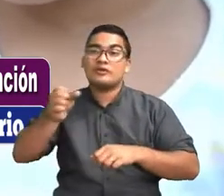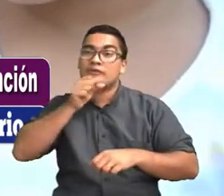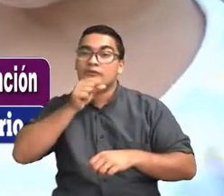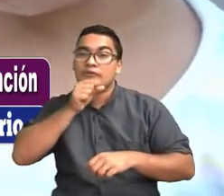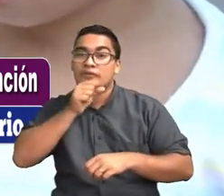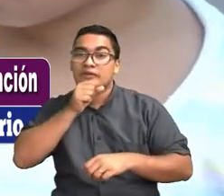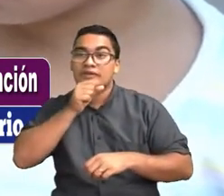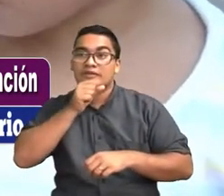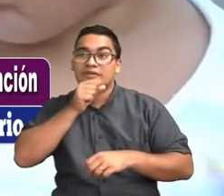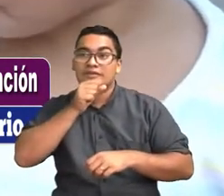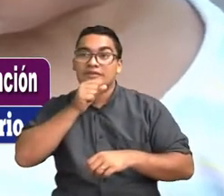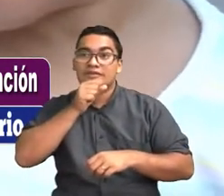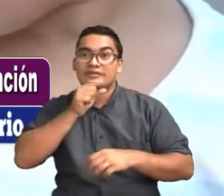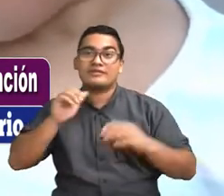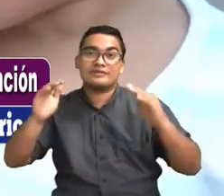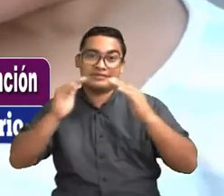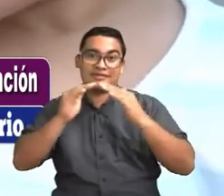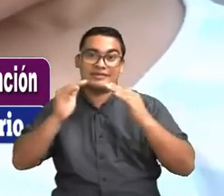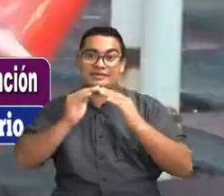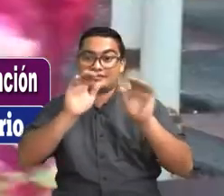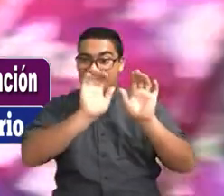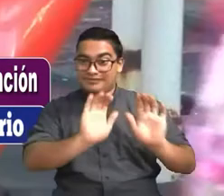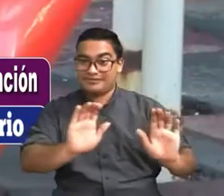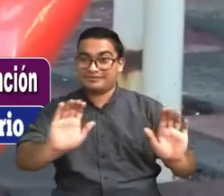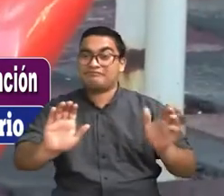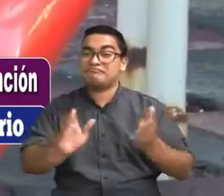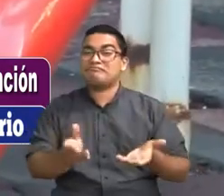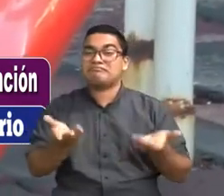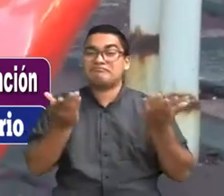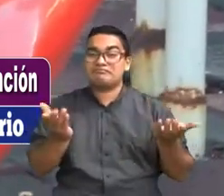que viven en las casas con los niños para